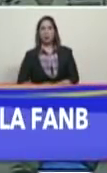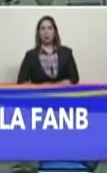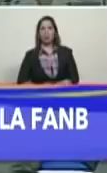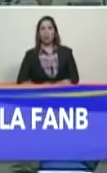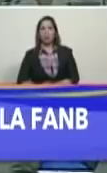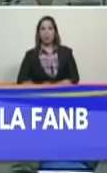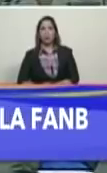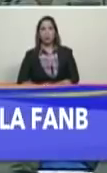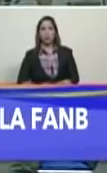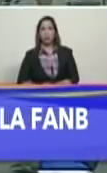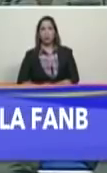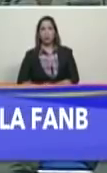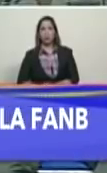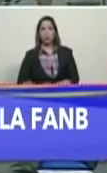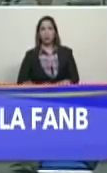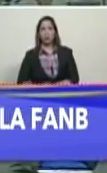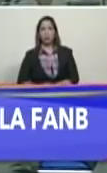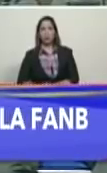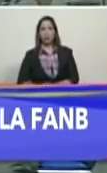las maniobras,